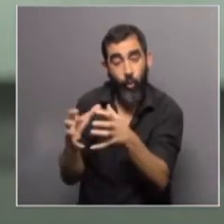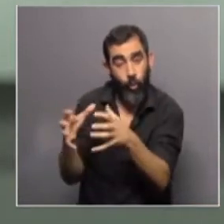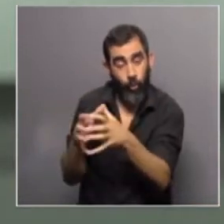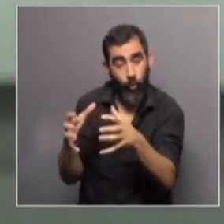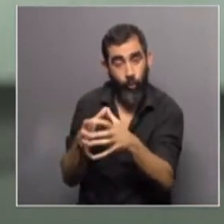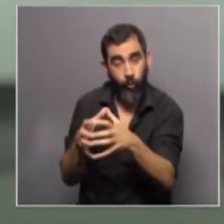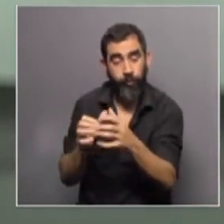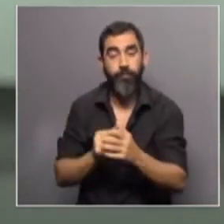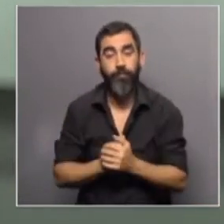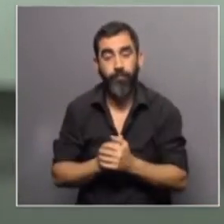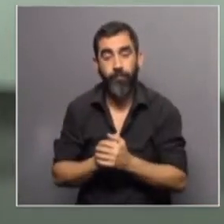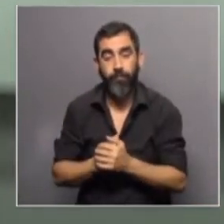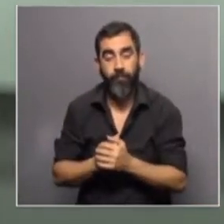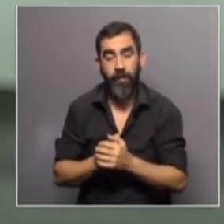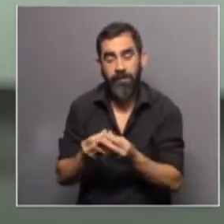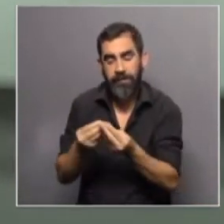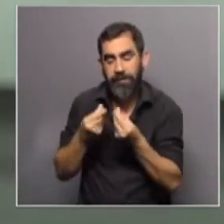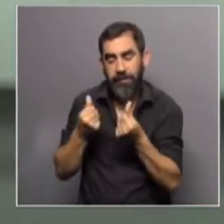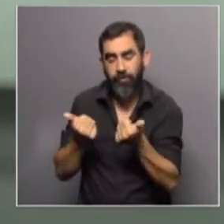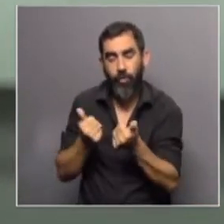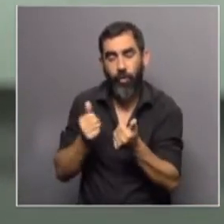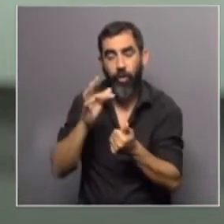un sensor de fósforo